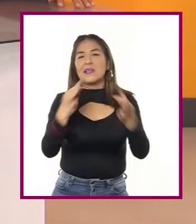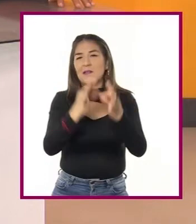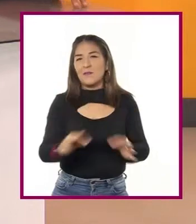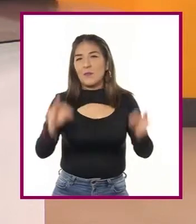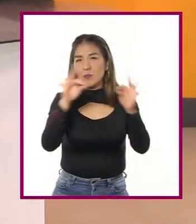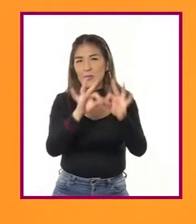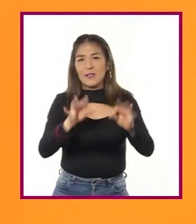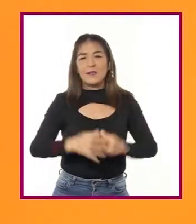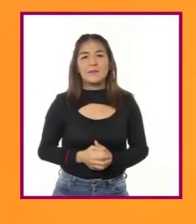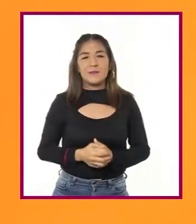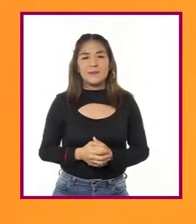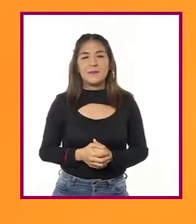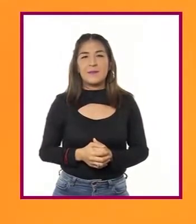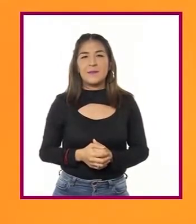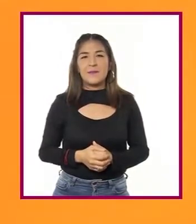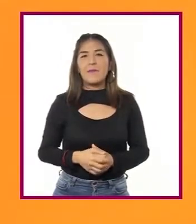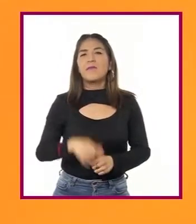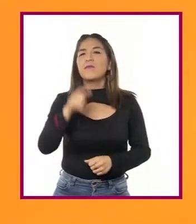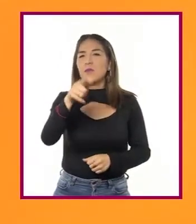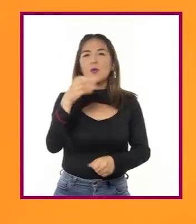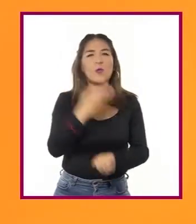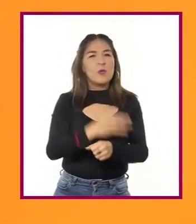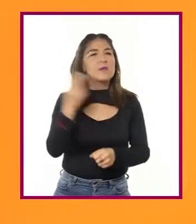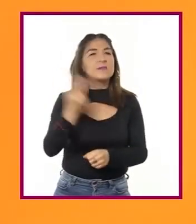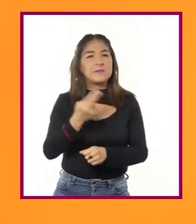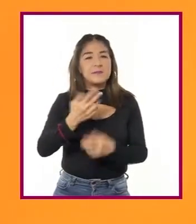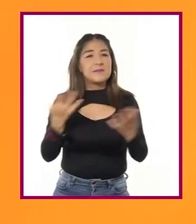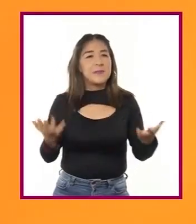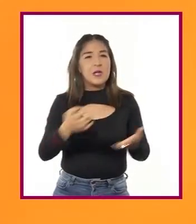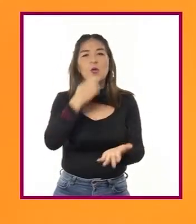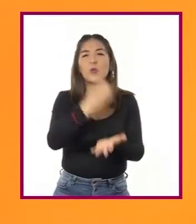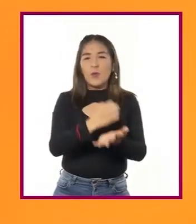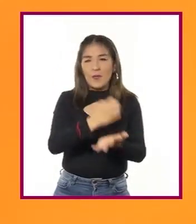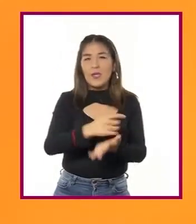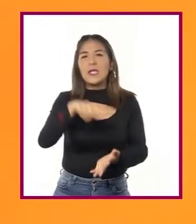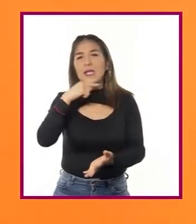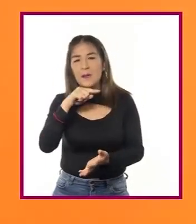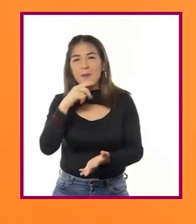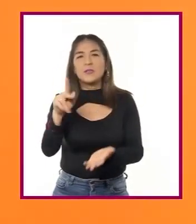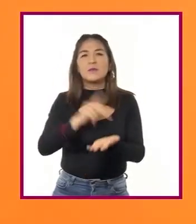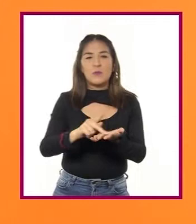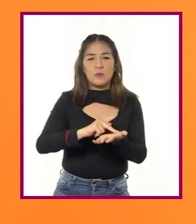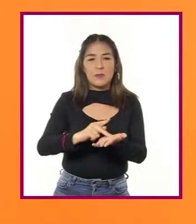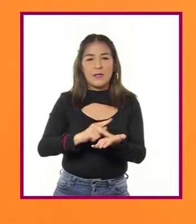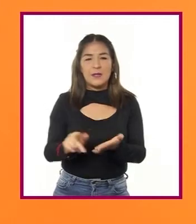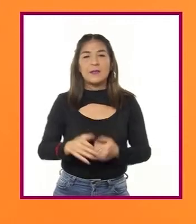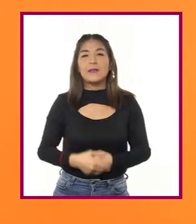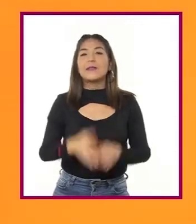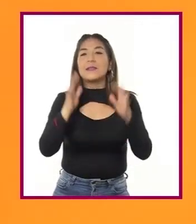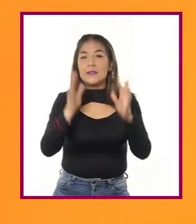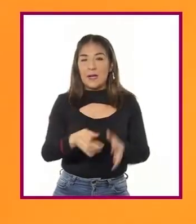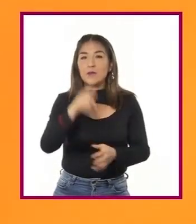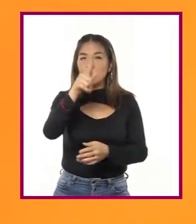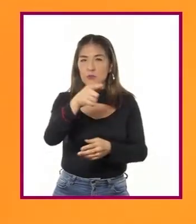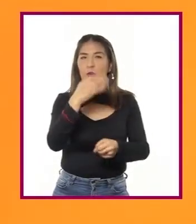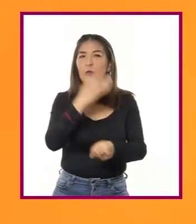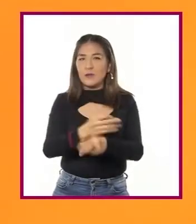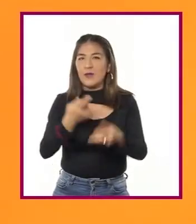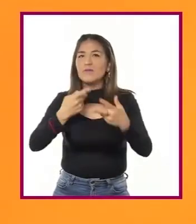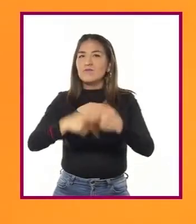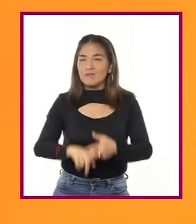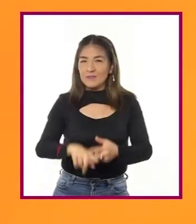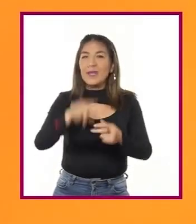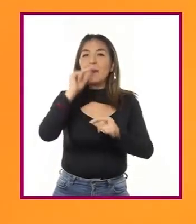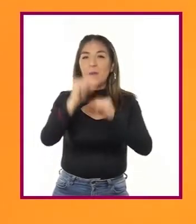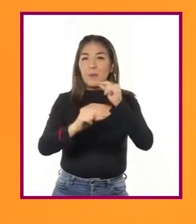fundamental. ¿Qué van a necesitar? Cuaderno, lápiz o bolígrafo. Comiencen a tomar apuntes, registren